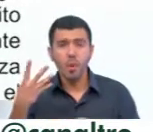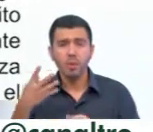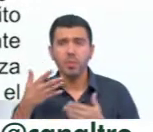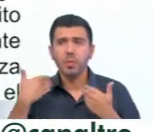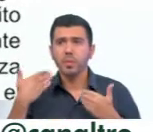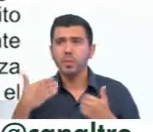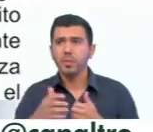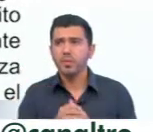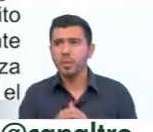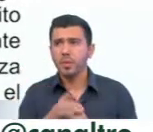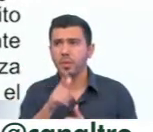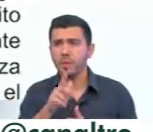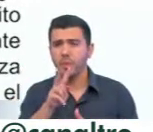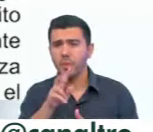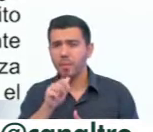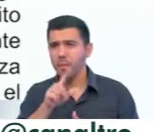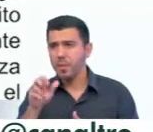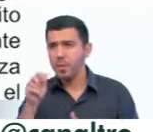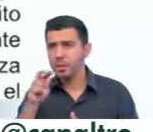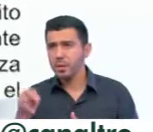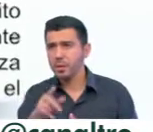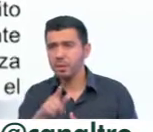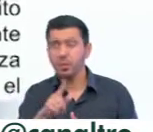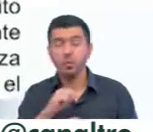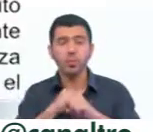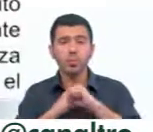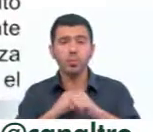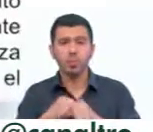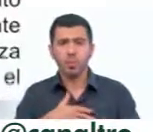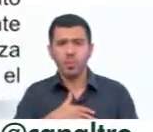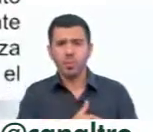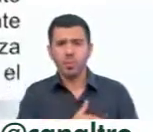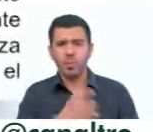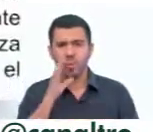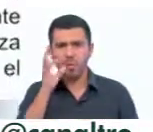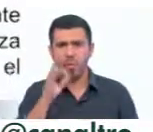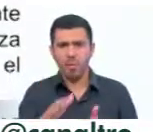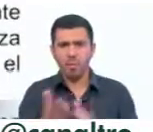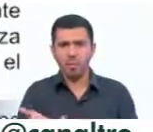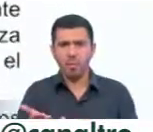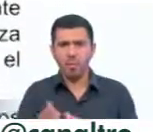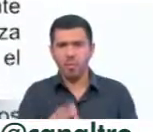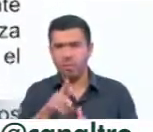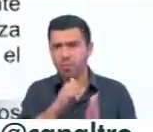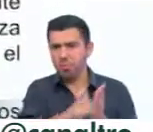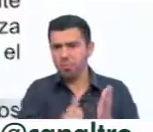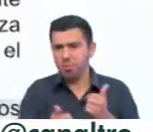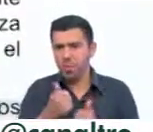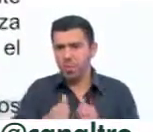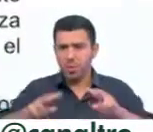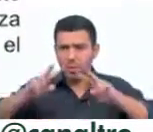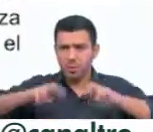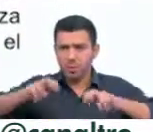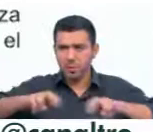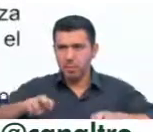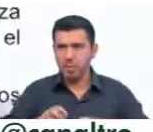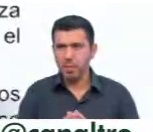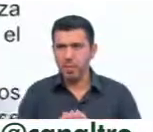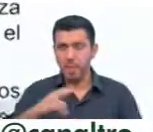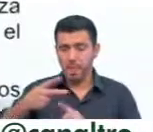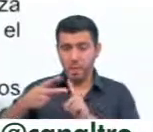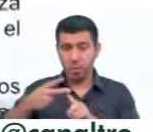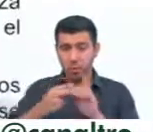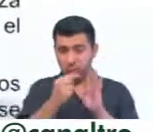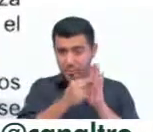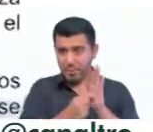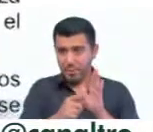jurisdicción del municipio de san pablo sur de bolívar falleció un hombre en hechos que son materia de investigación en el punto número dos asegura el